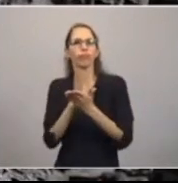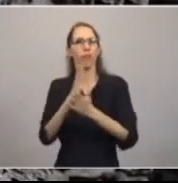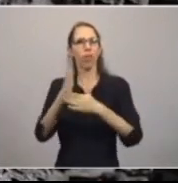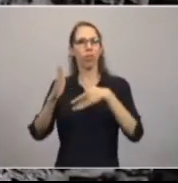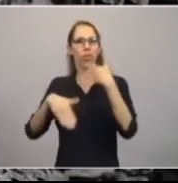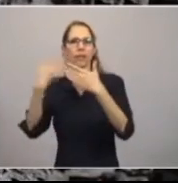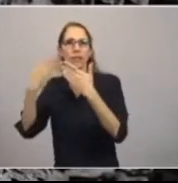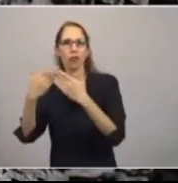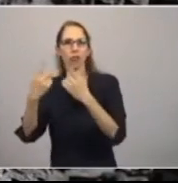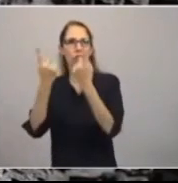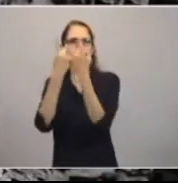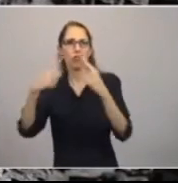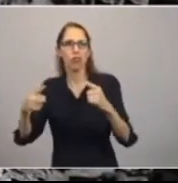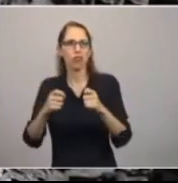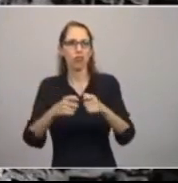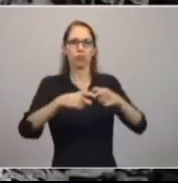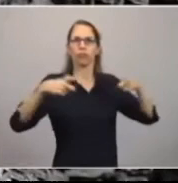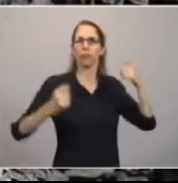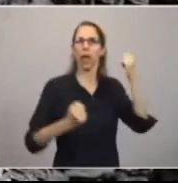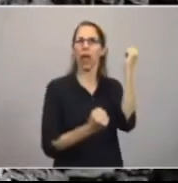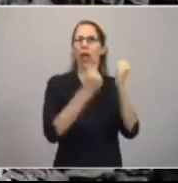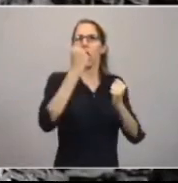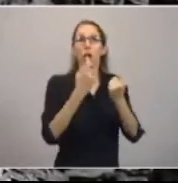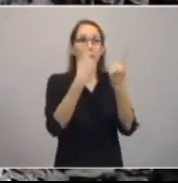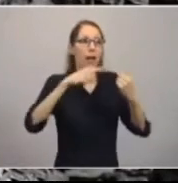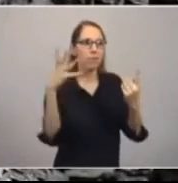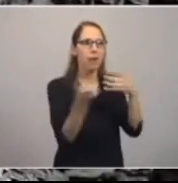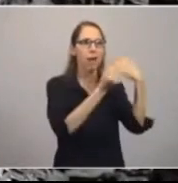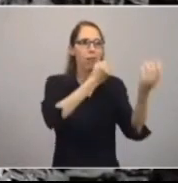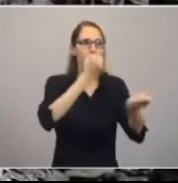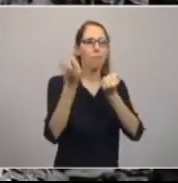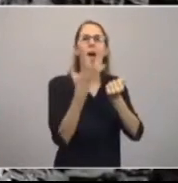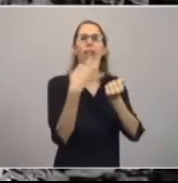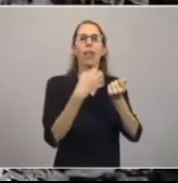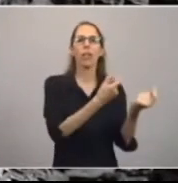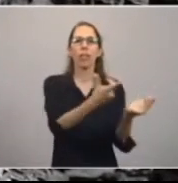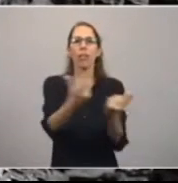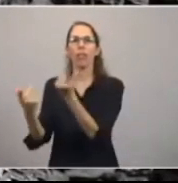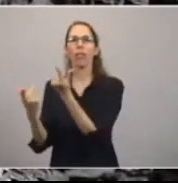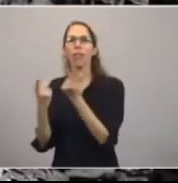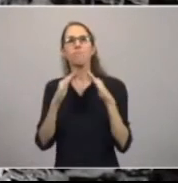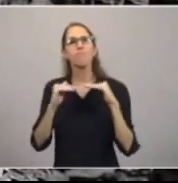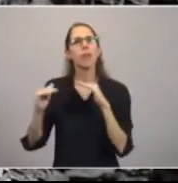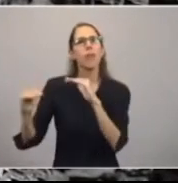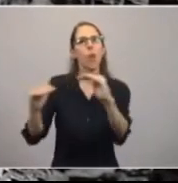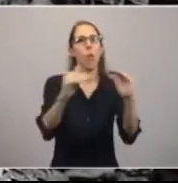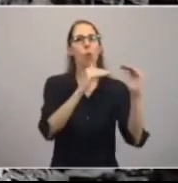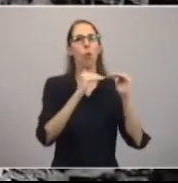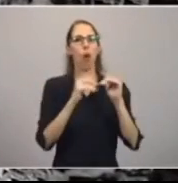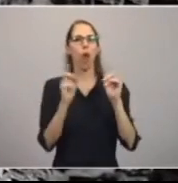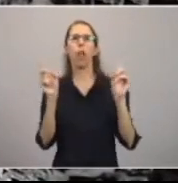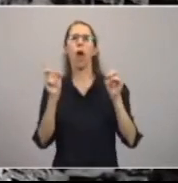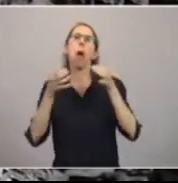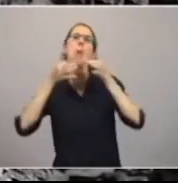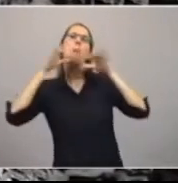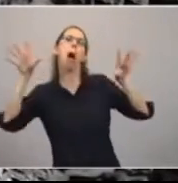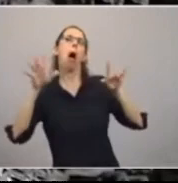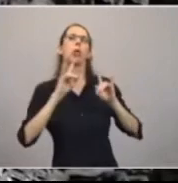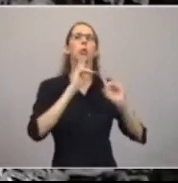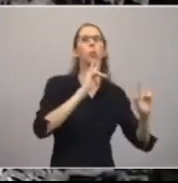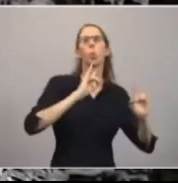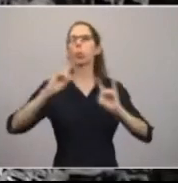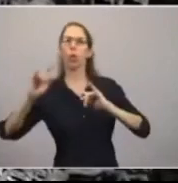los frutos del crecimiento, los frutos de la economía se distribuyan de una manera más equitativa que lo que manda el libre